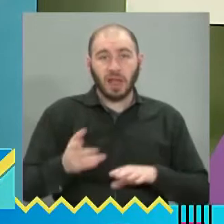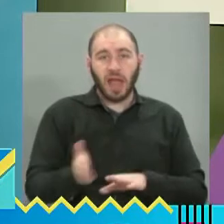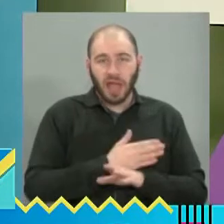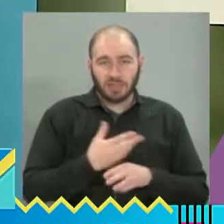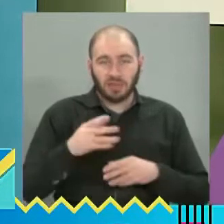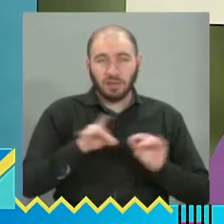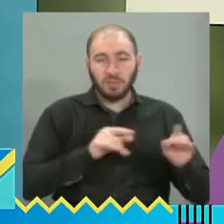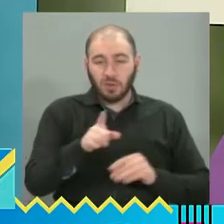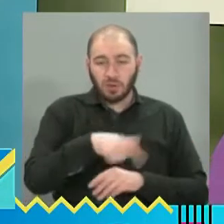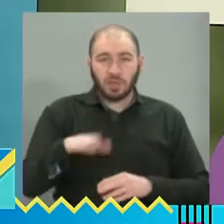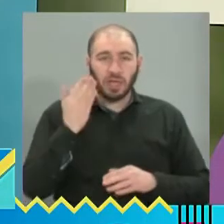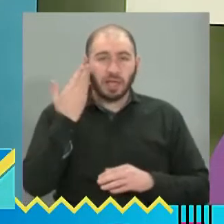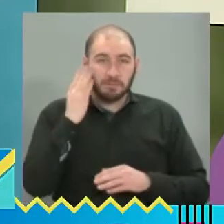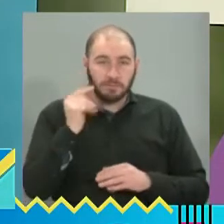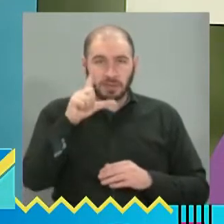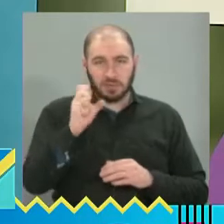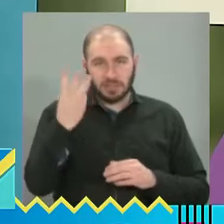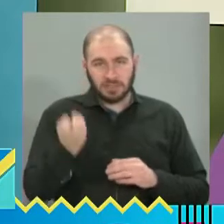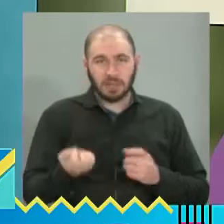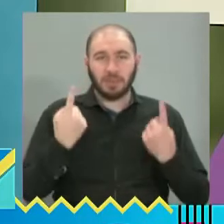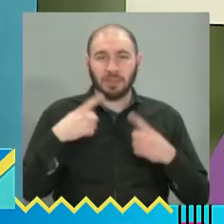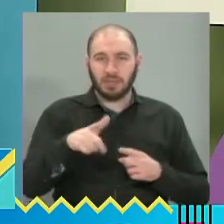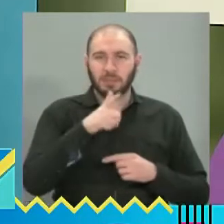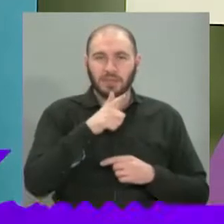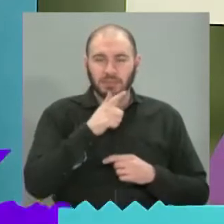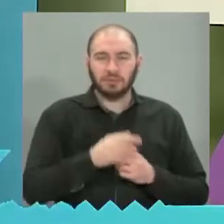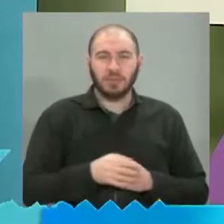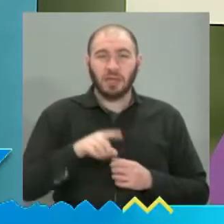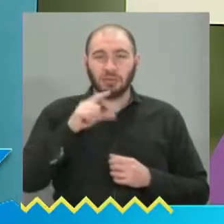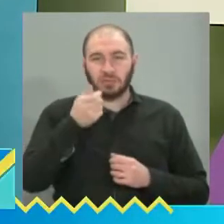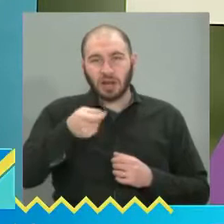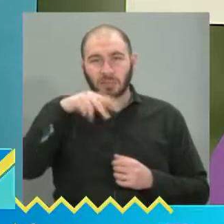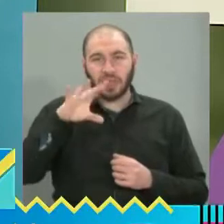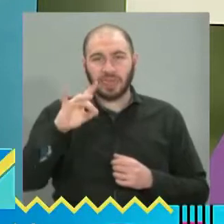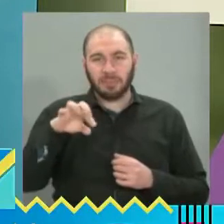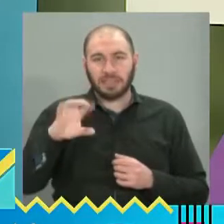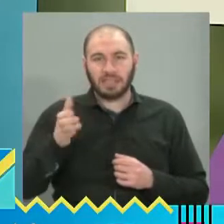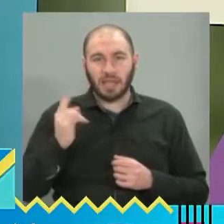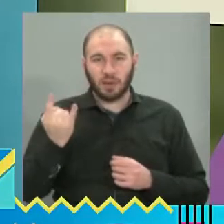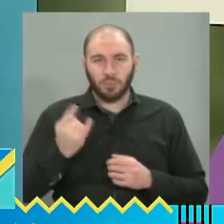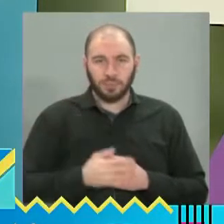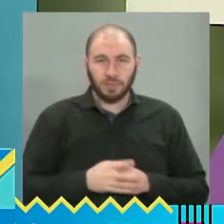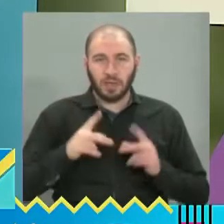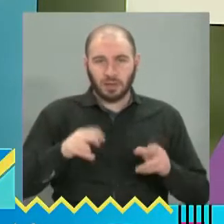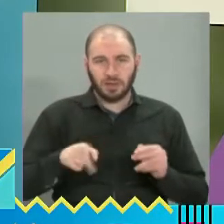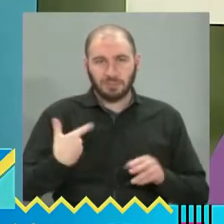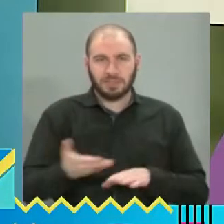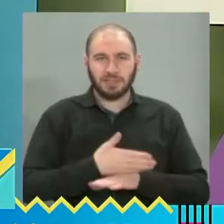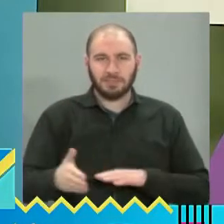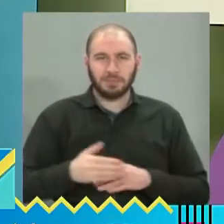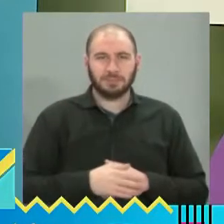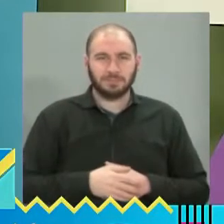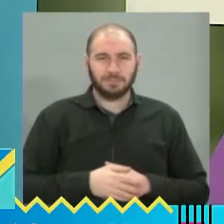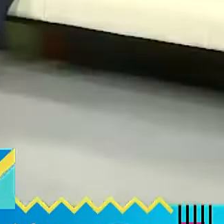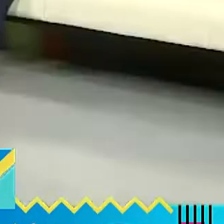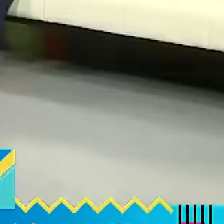invitar a que participen en nuestras redes sociales. Estamos en Facebook y en Instagram como Distintos Parecidos y en Twitter como @dpsenalu. Nos vamos a una pausa y enseguida continuamos